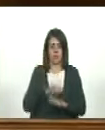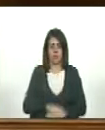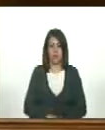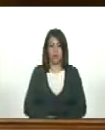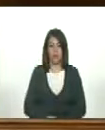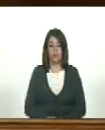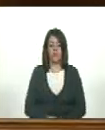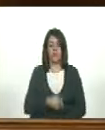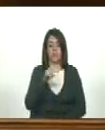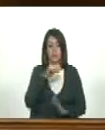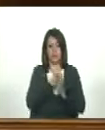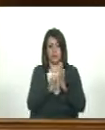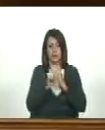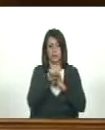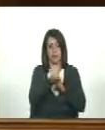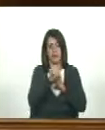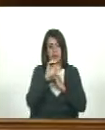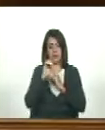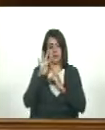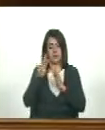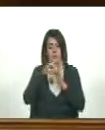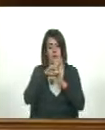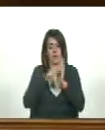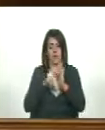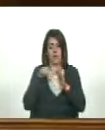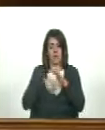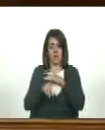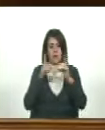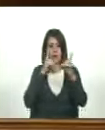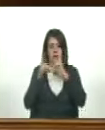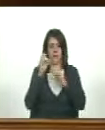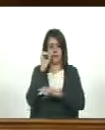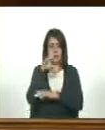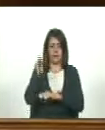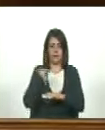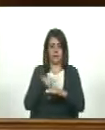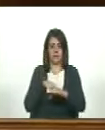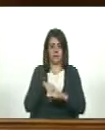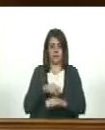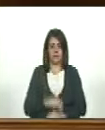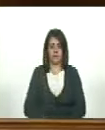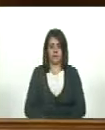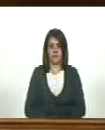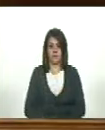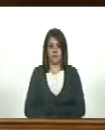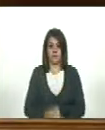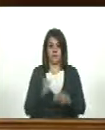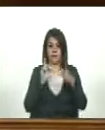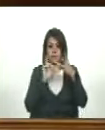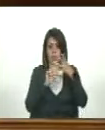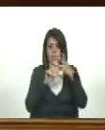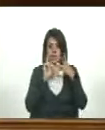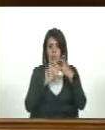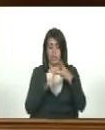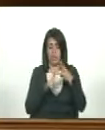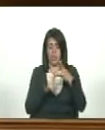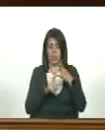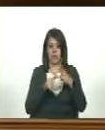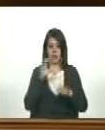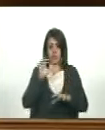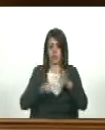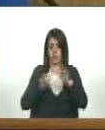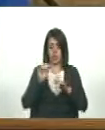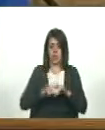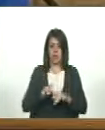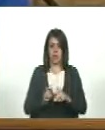Venezuela y el artículo 104 del Reglamento Interior y de Debate de la Asamblea Nacional. Tercer punto del orden del día, señora